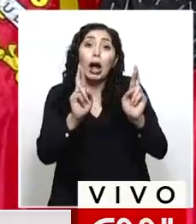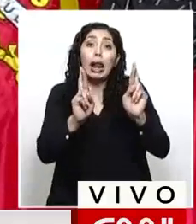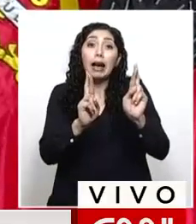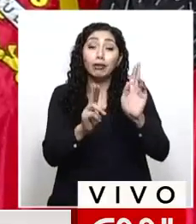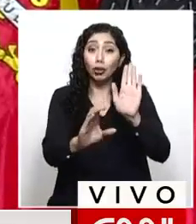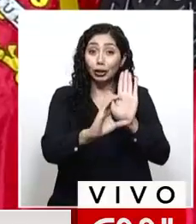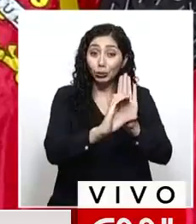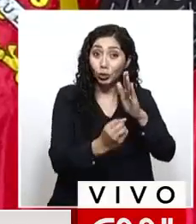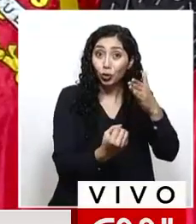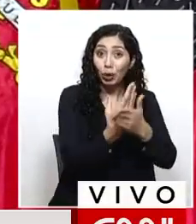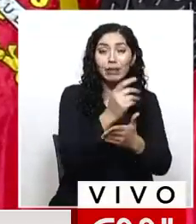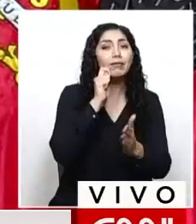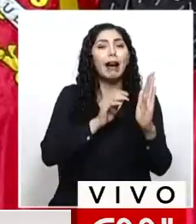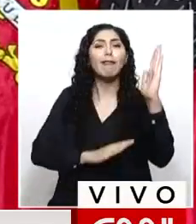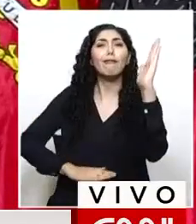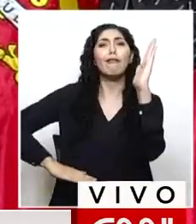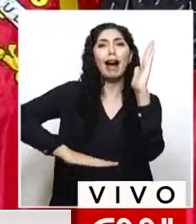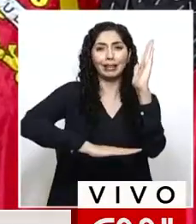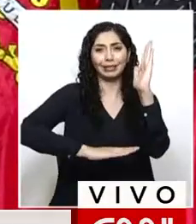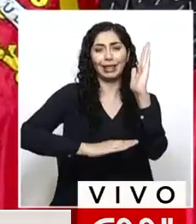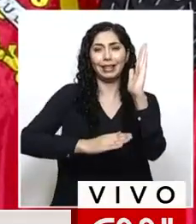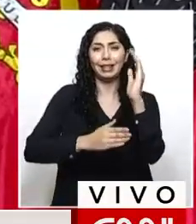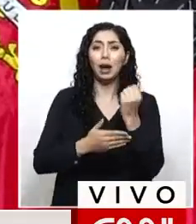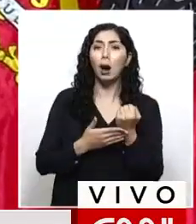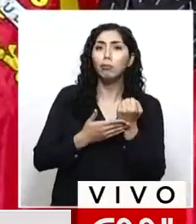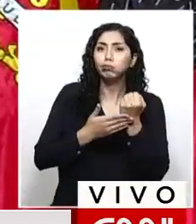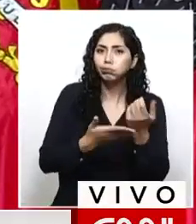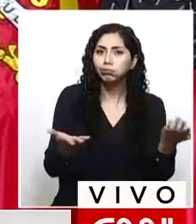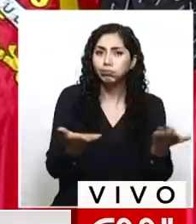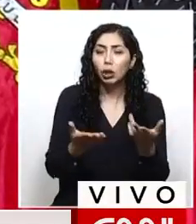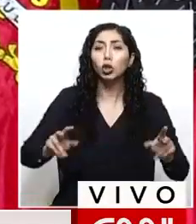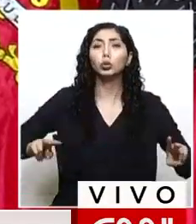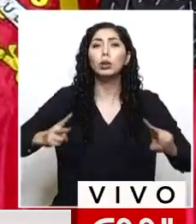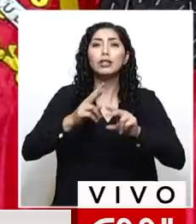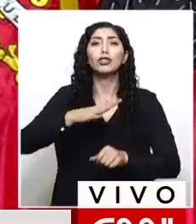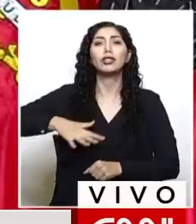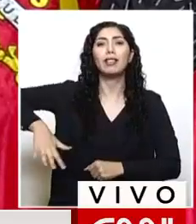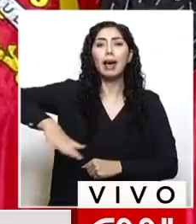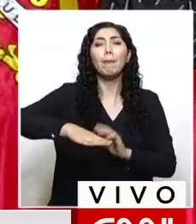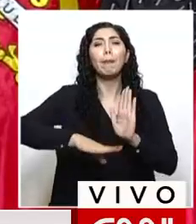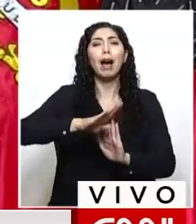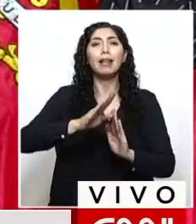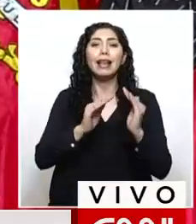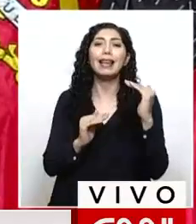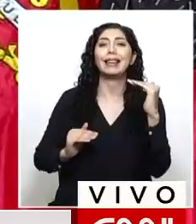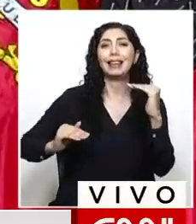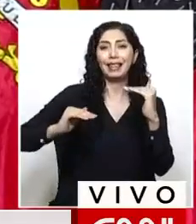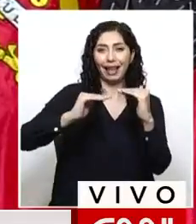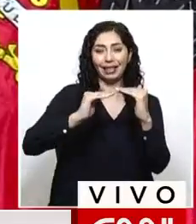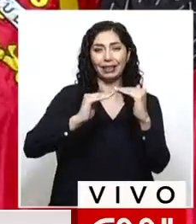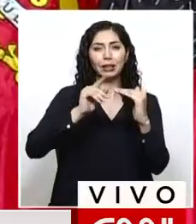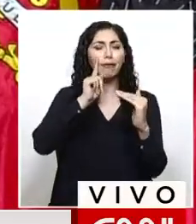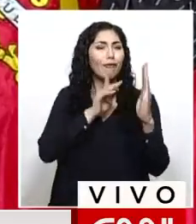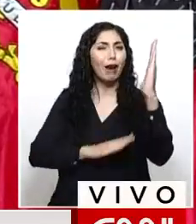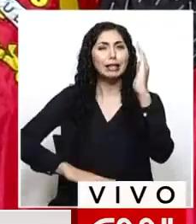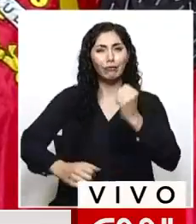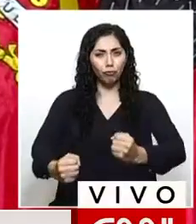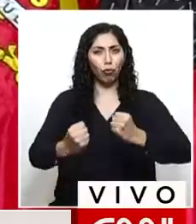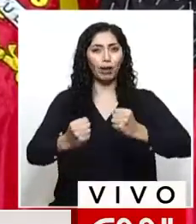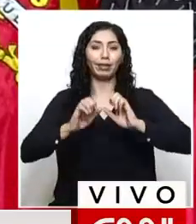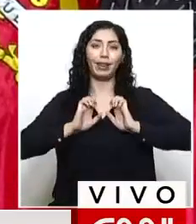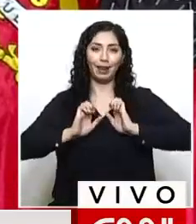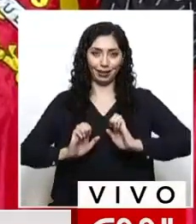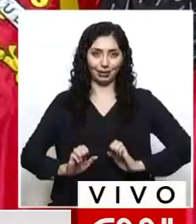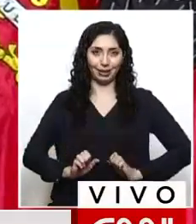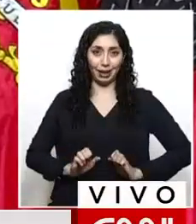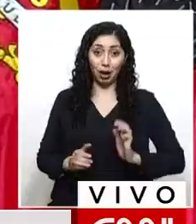contribuya a consolidar una sociedad con mayor equidad fundada sobre fuertes bases éticas. Esta propuesta nos